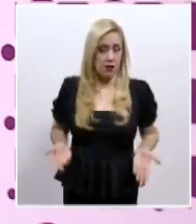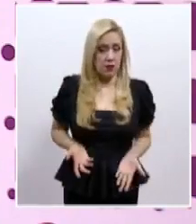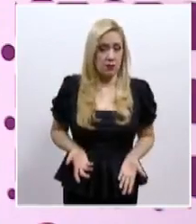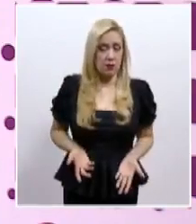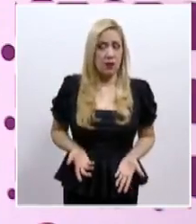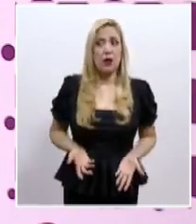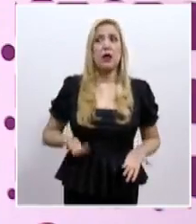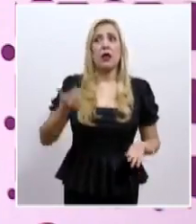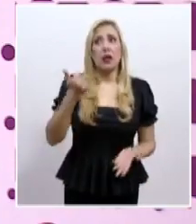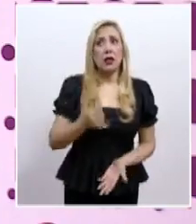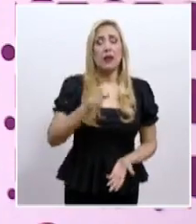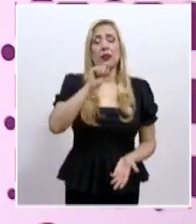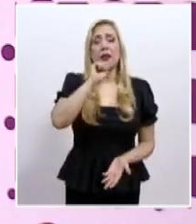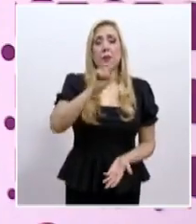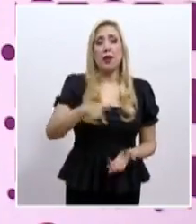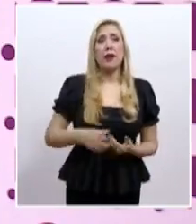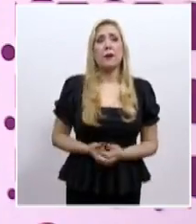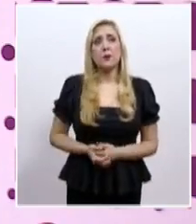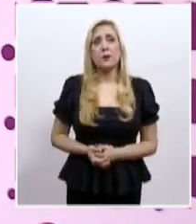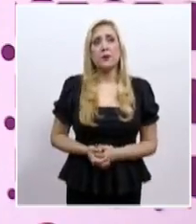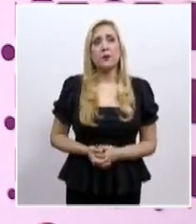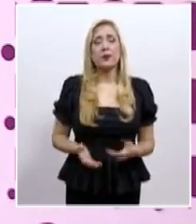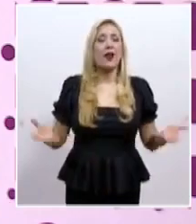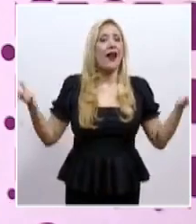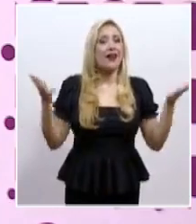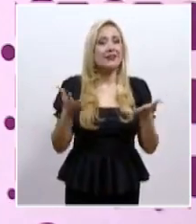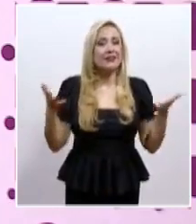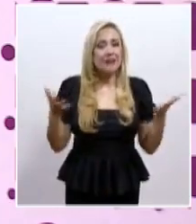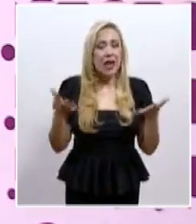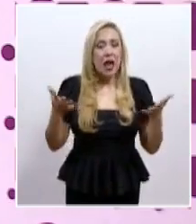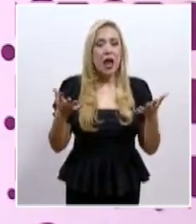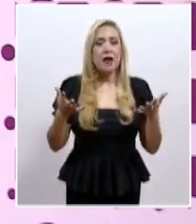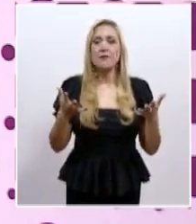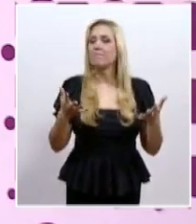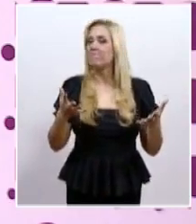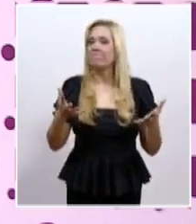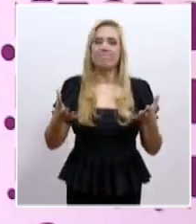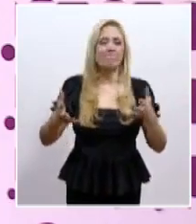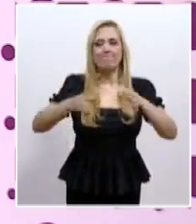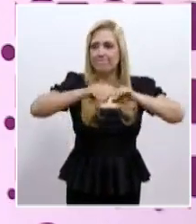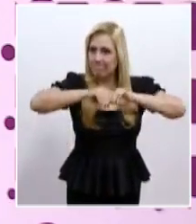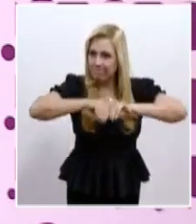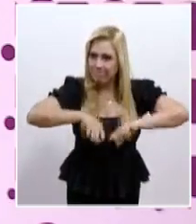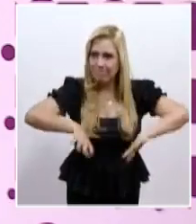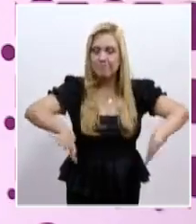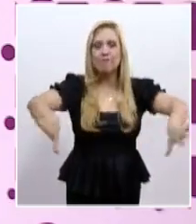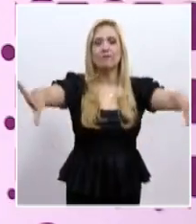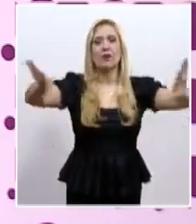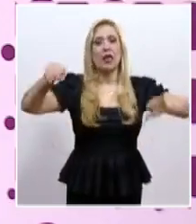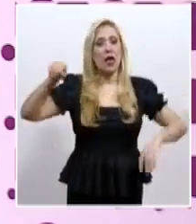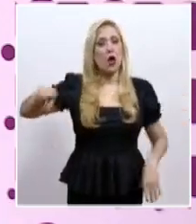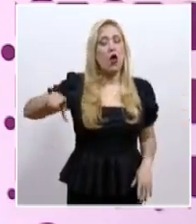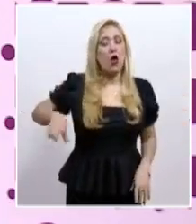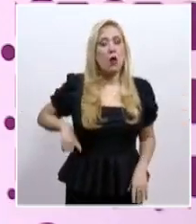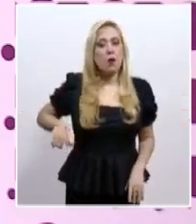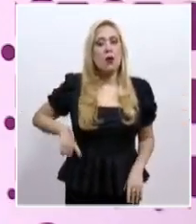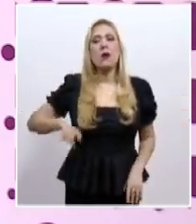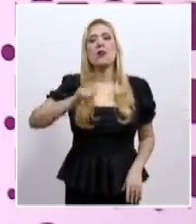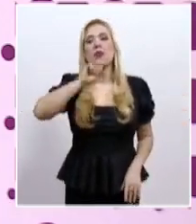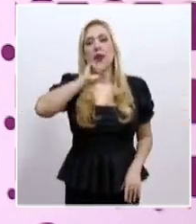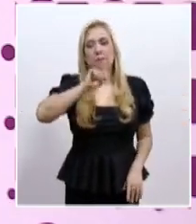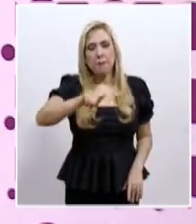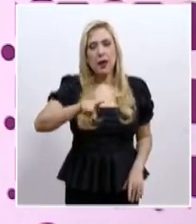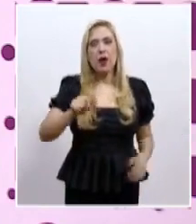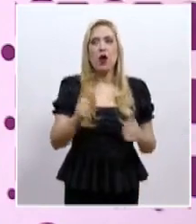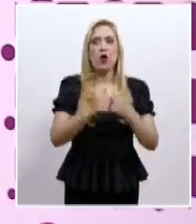Y tiene que ver con hacer la redistribución que se hace por parte del gobierno igualmente de una